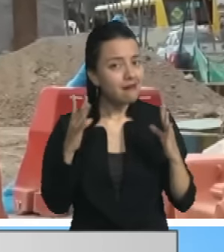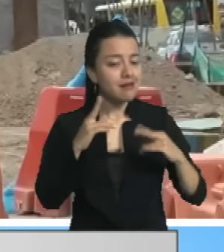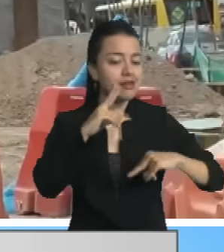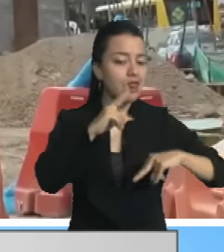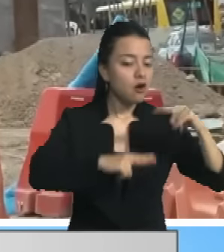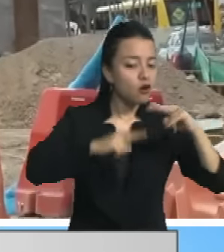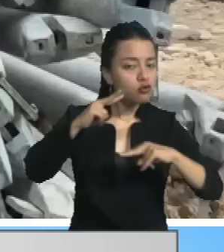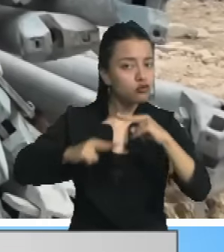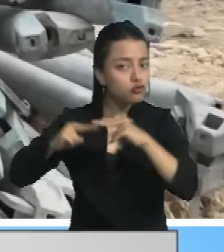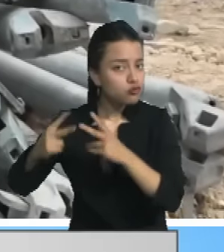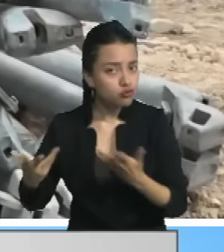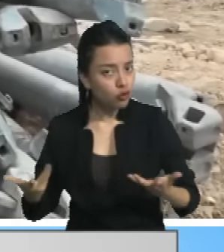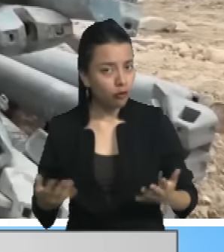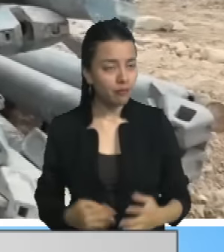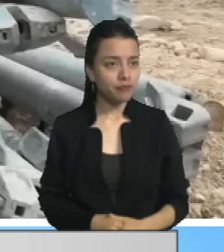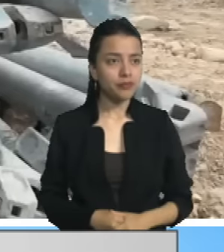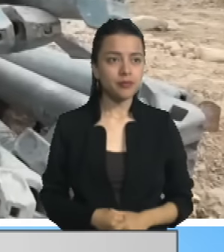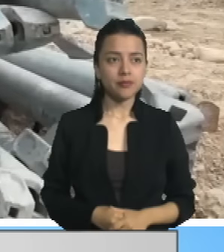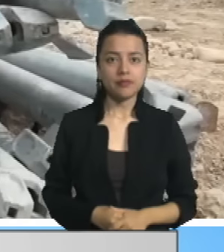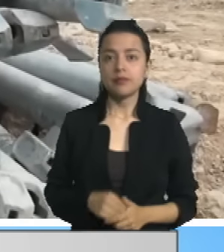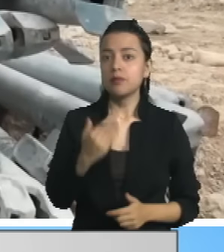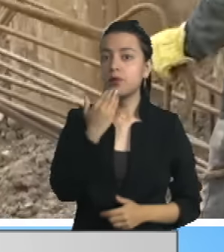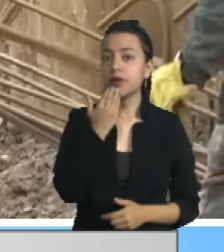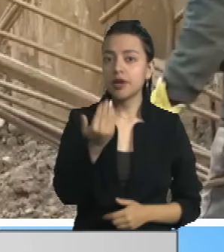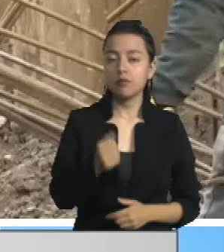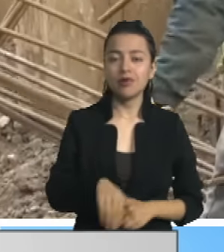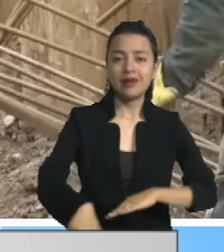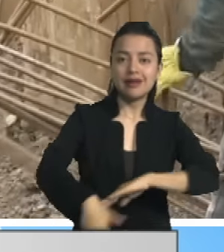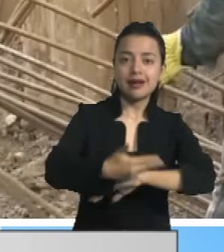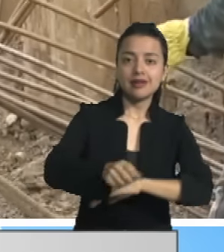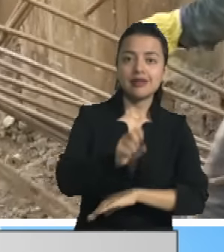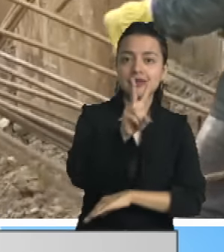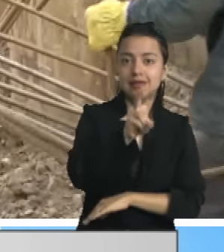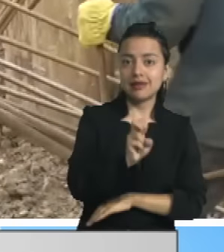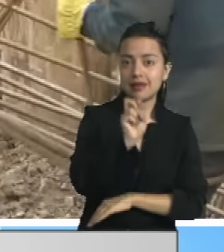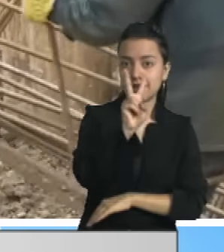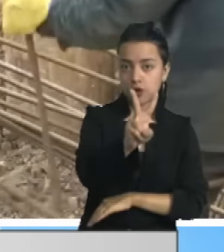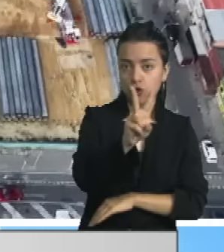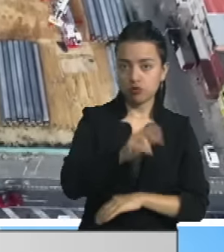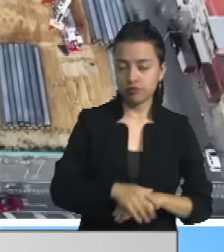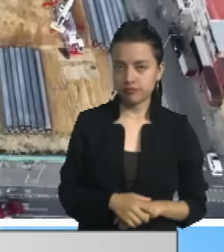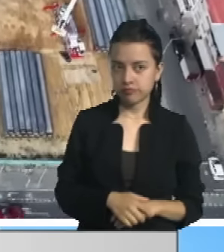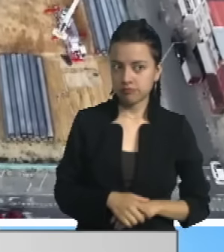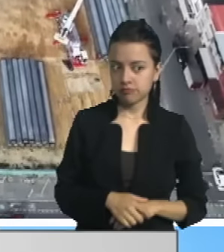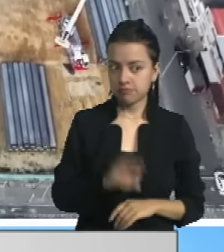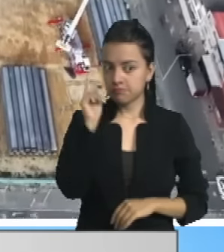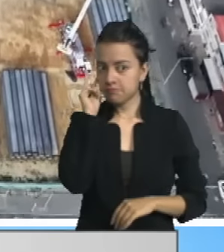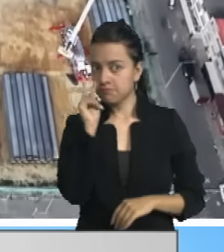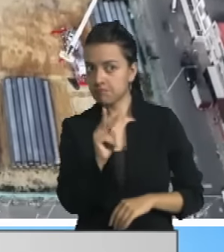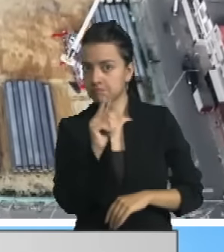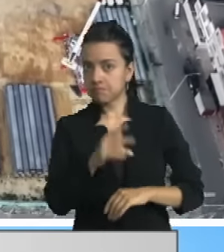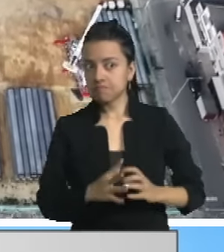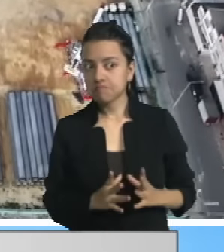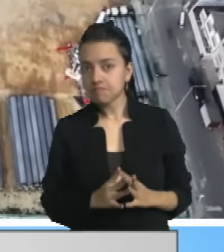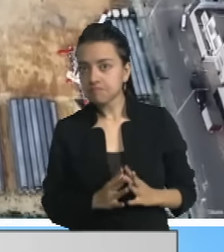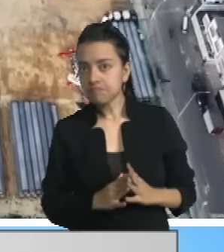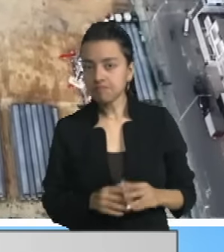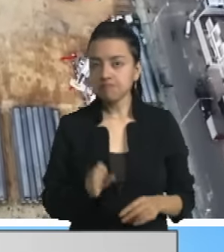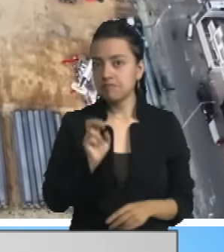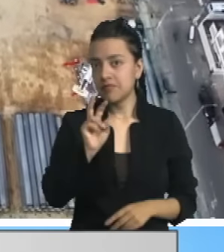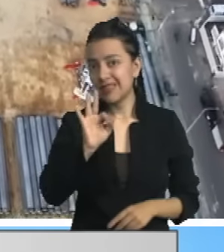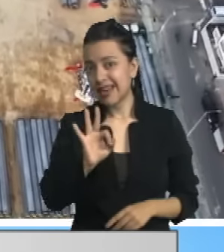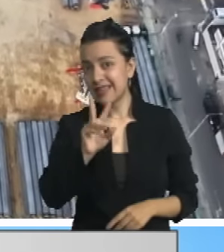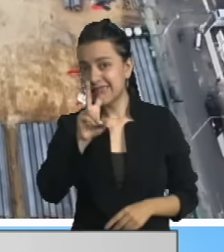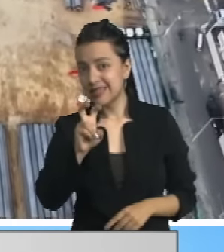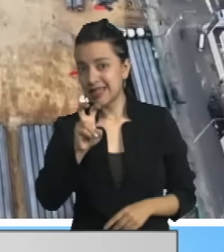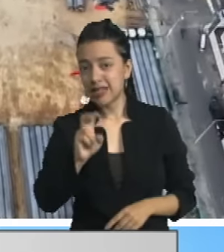verbigracia el de primio de la 72 Cuál es la causa fundamental que lleva que en estos momentos estemos sobre 37